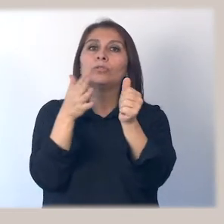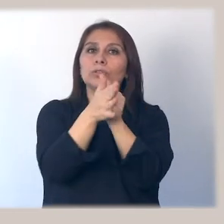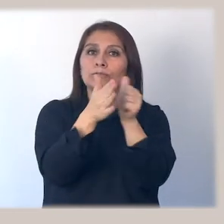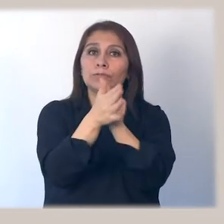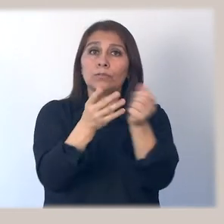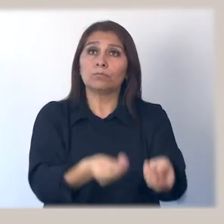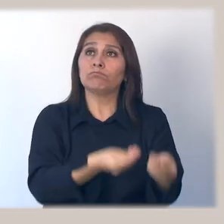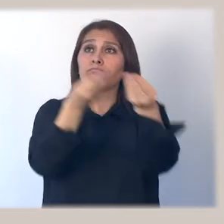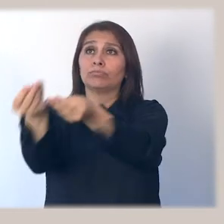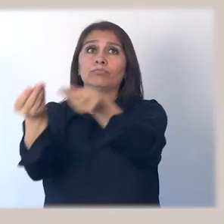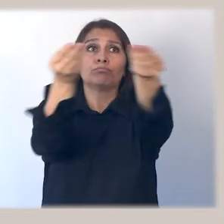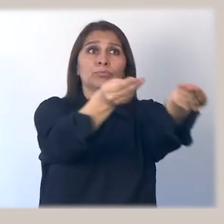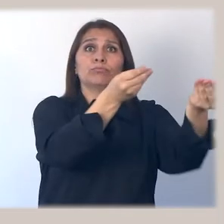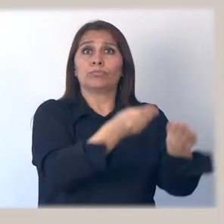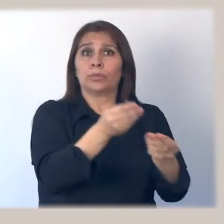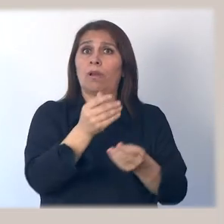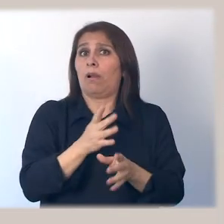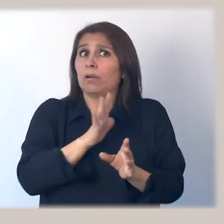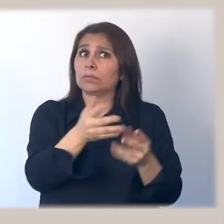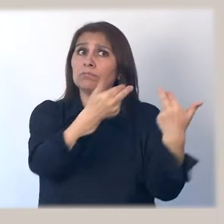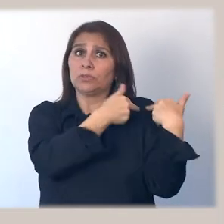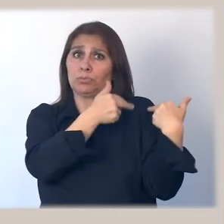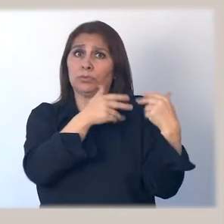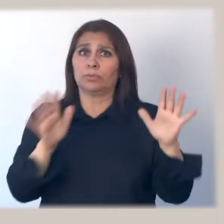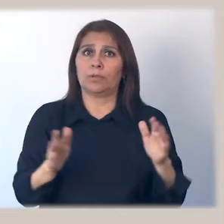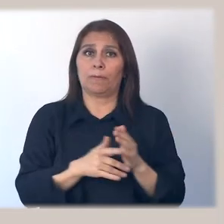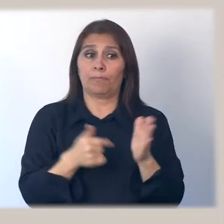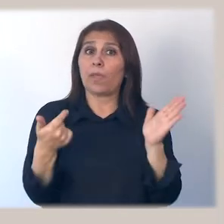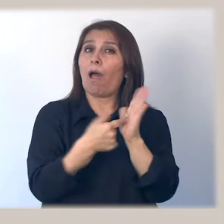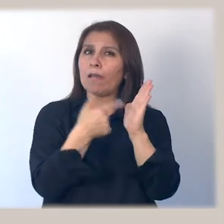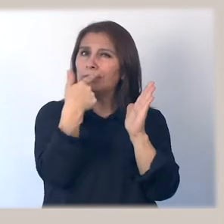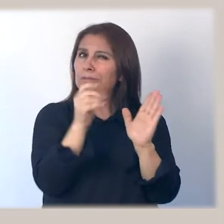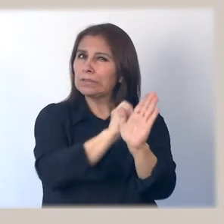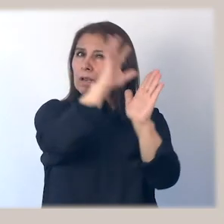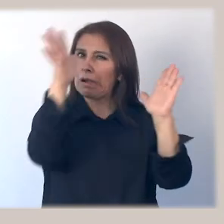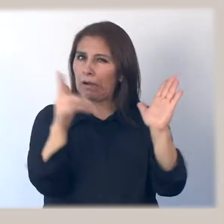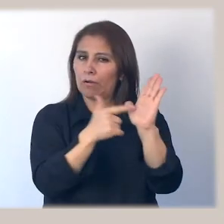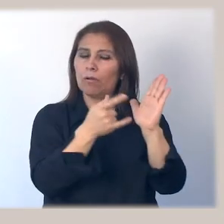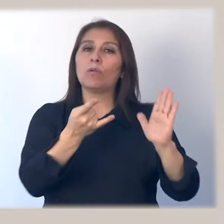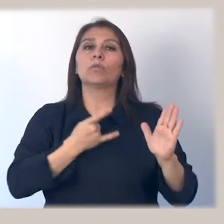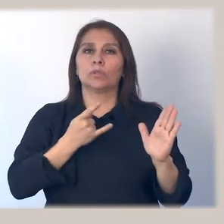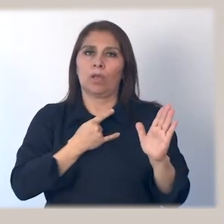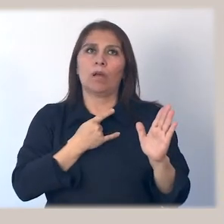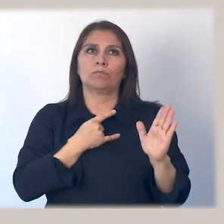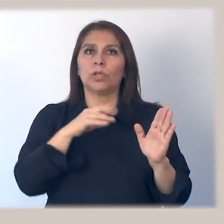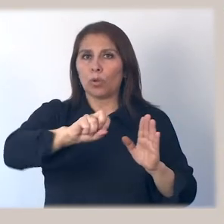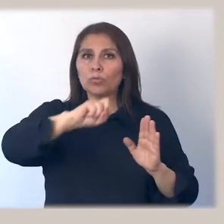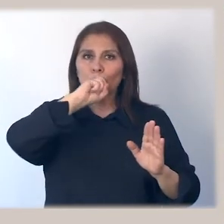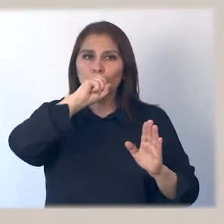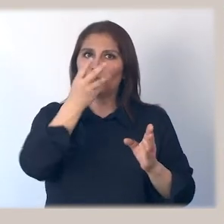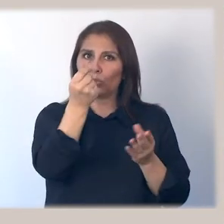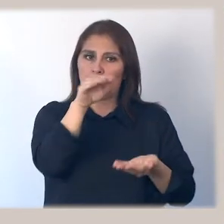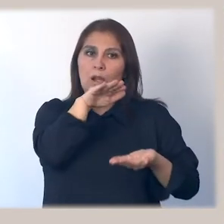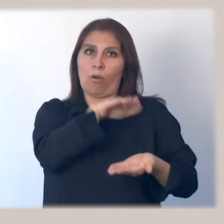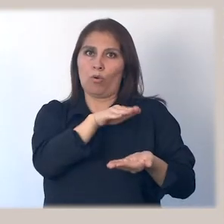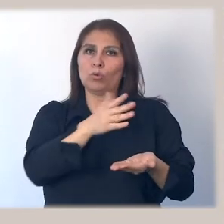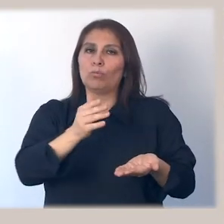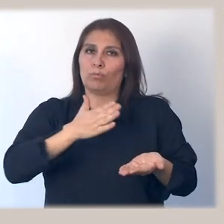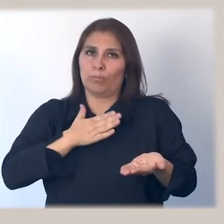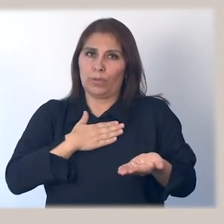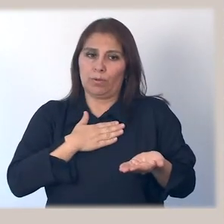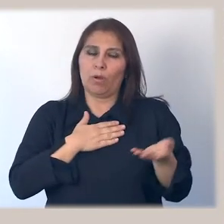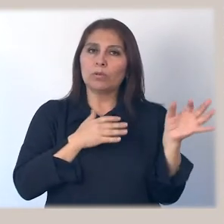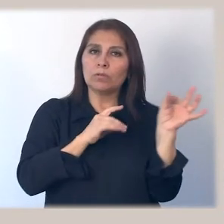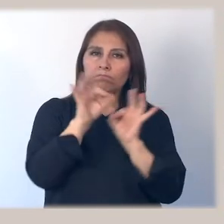que se incluyen en los informes presentados ante los entes de control. Documentos en los que se constata que la institución cuenta con patrimonio